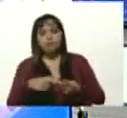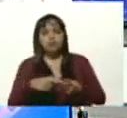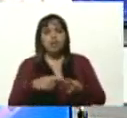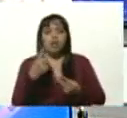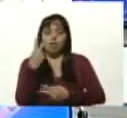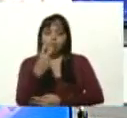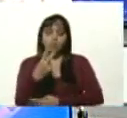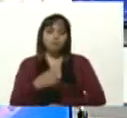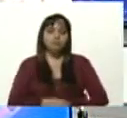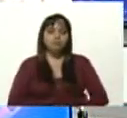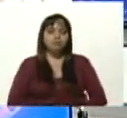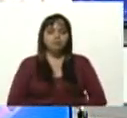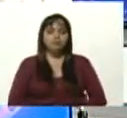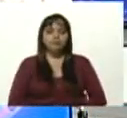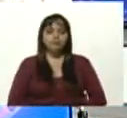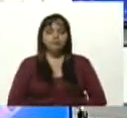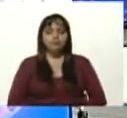2.